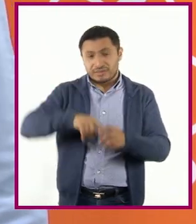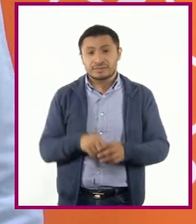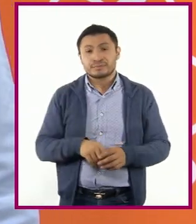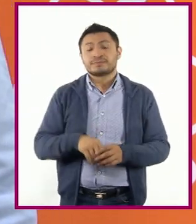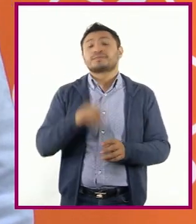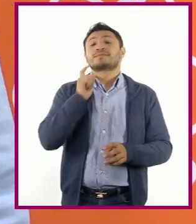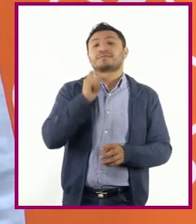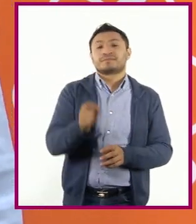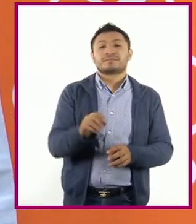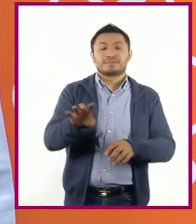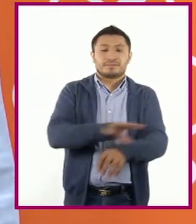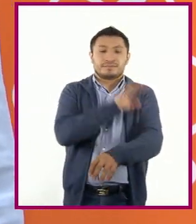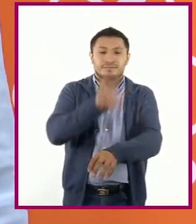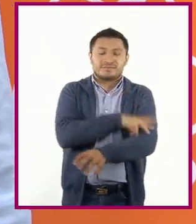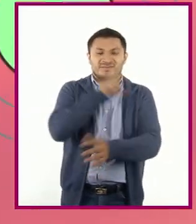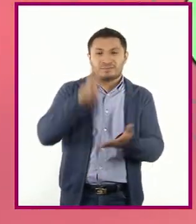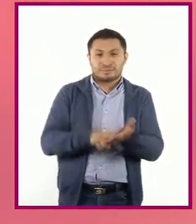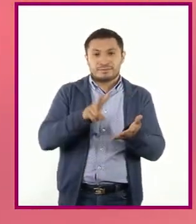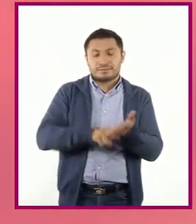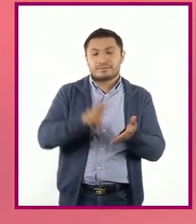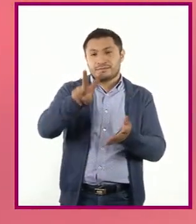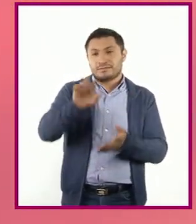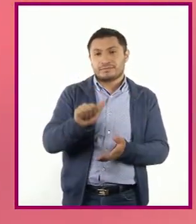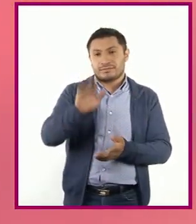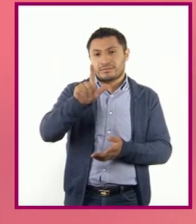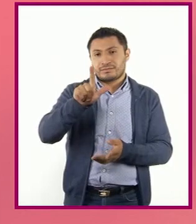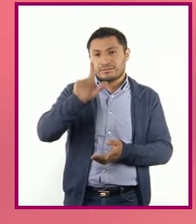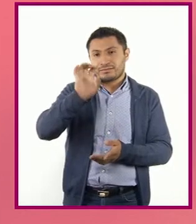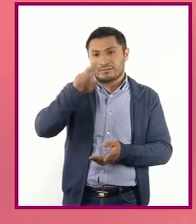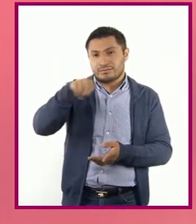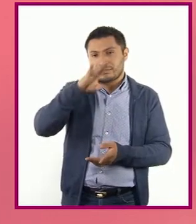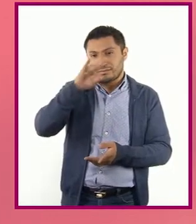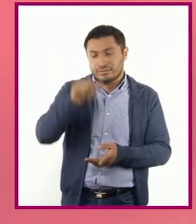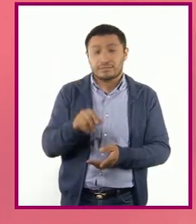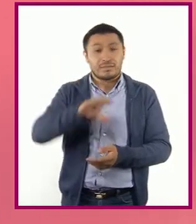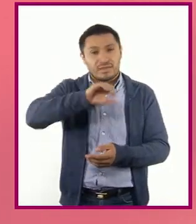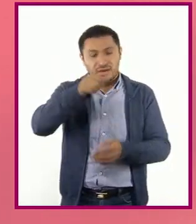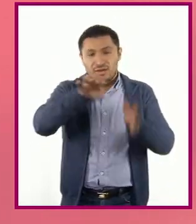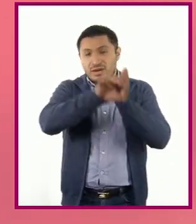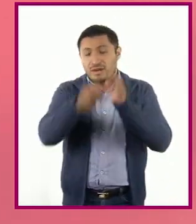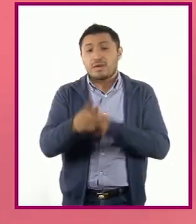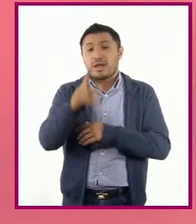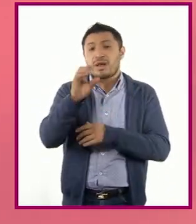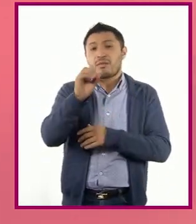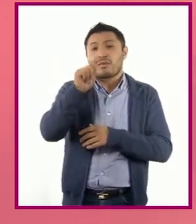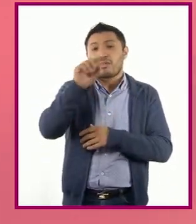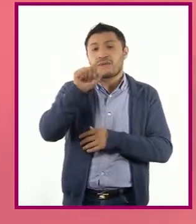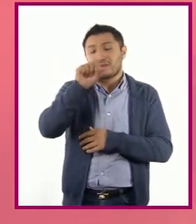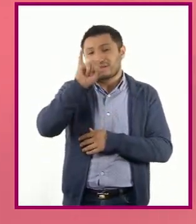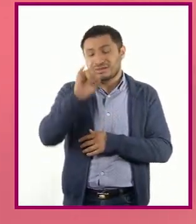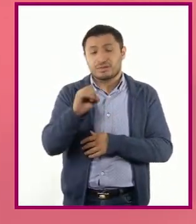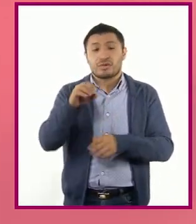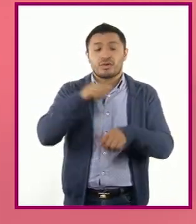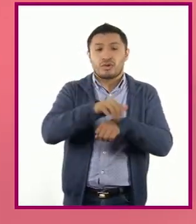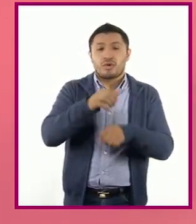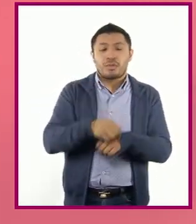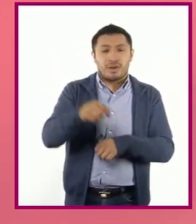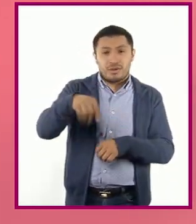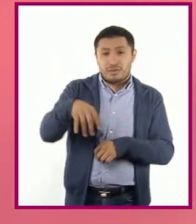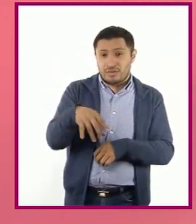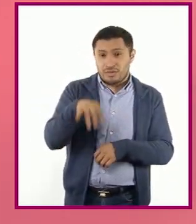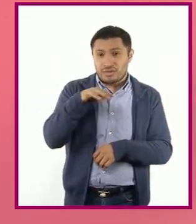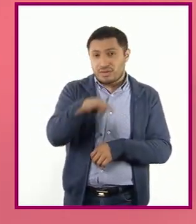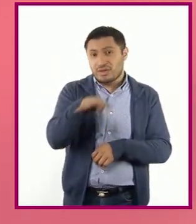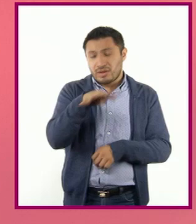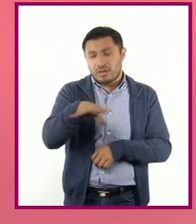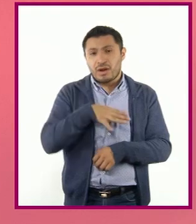que son los electrones de valencia. Hagamos otro ejemplo. El potasio tiene como número atómico 19. Se encuentra